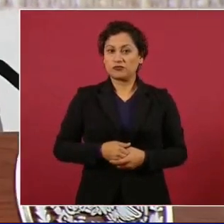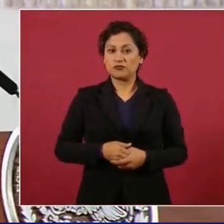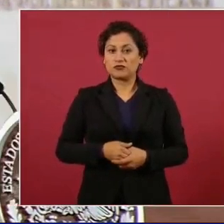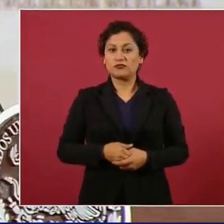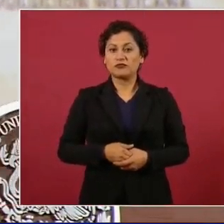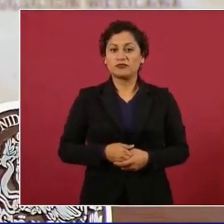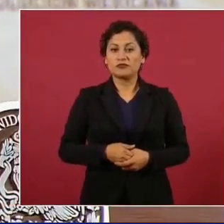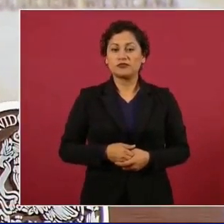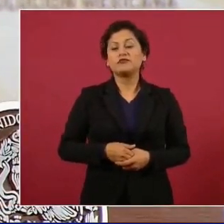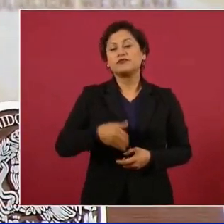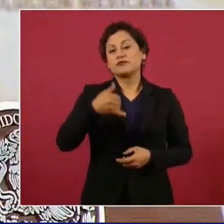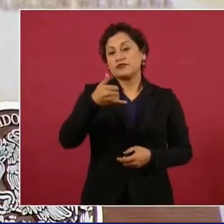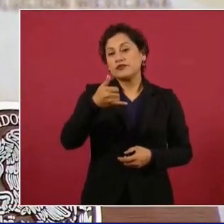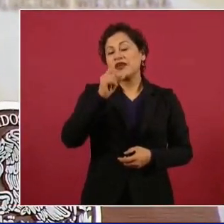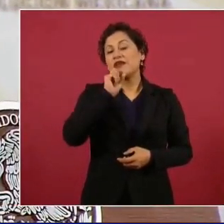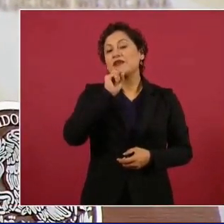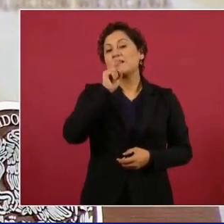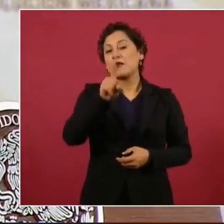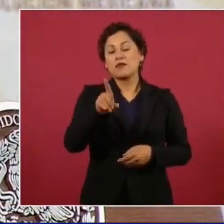iba a decir ad hoc, pero no,